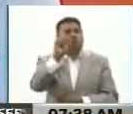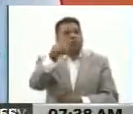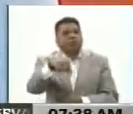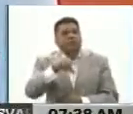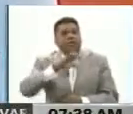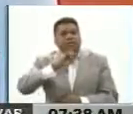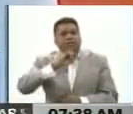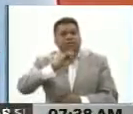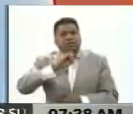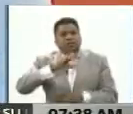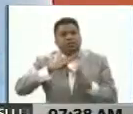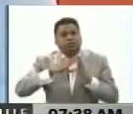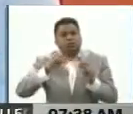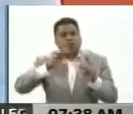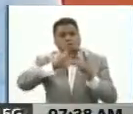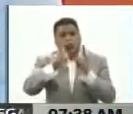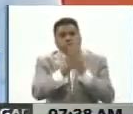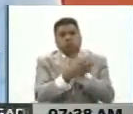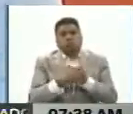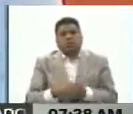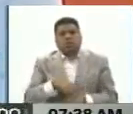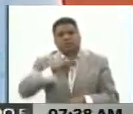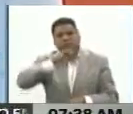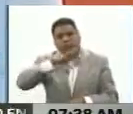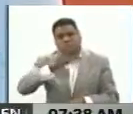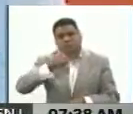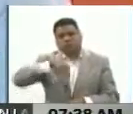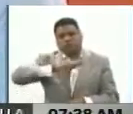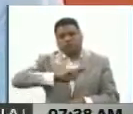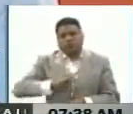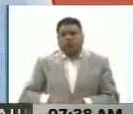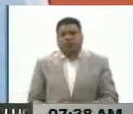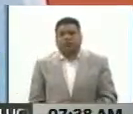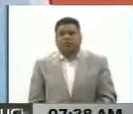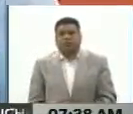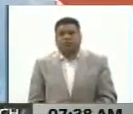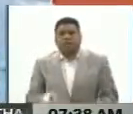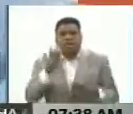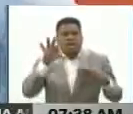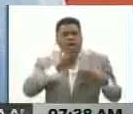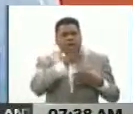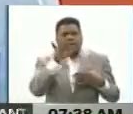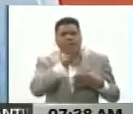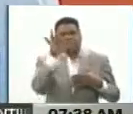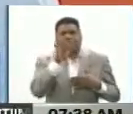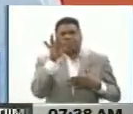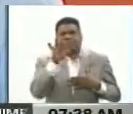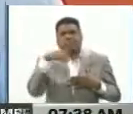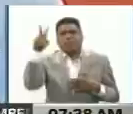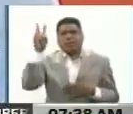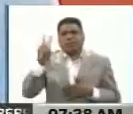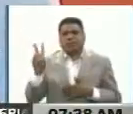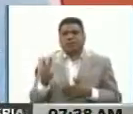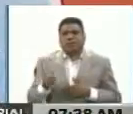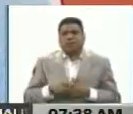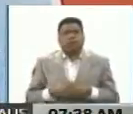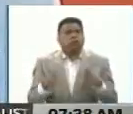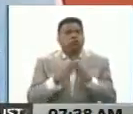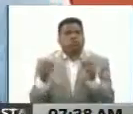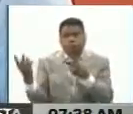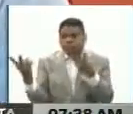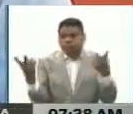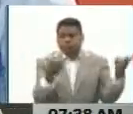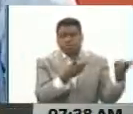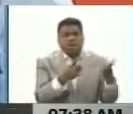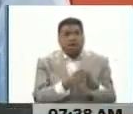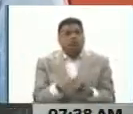hacer si podemos converger en una cosa que se llama el espíritu nacional. Aquí todos los cultores están invitados, aquí no hay discriminación en